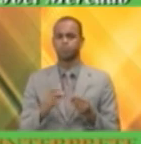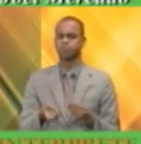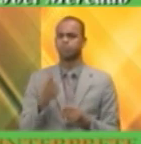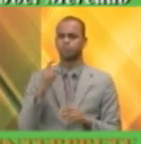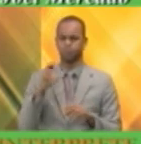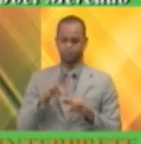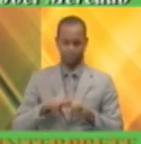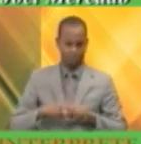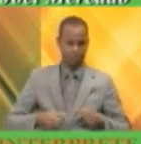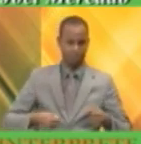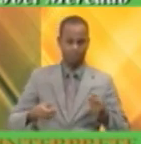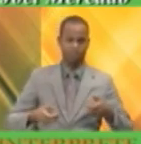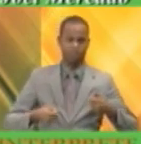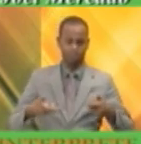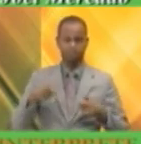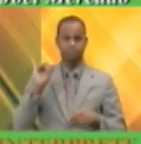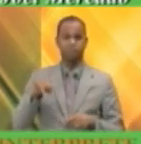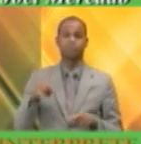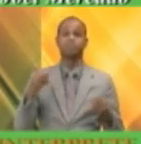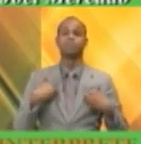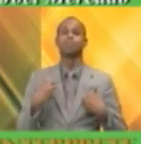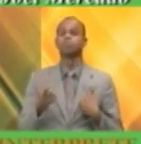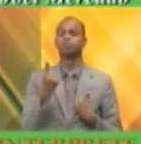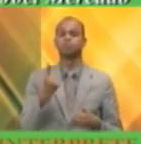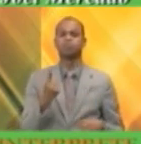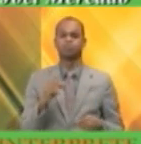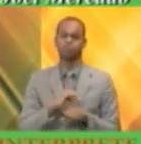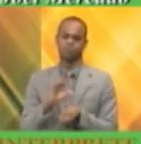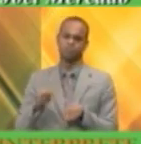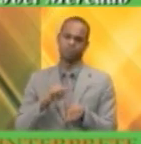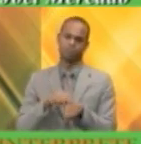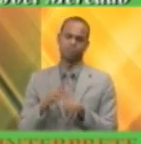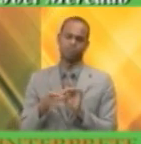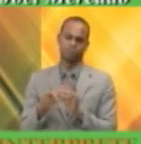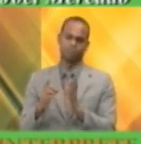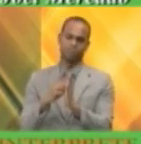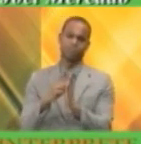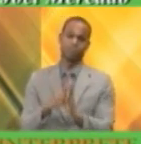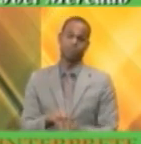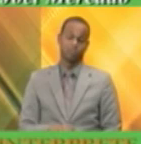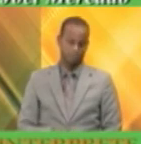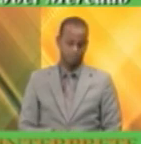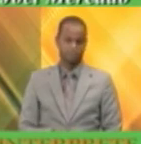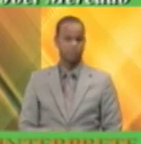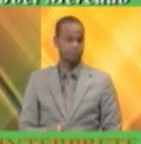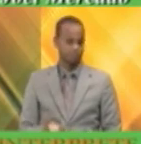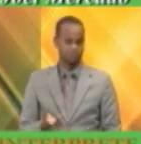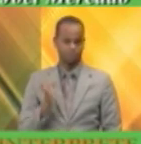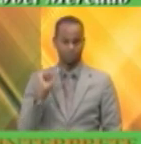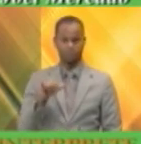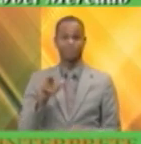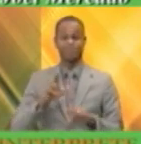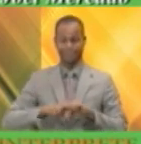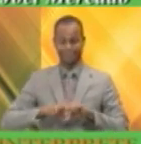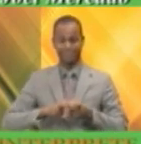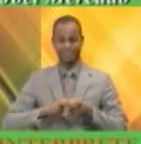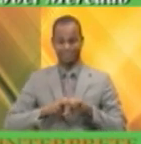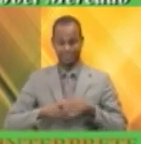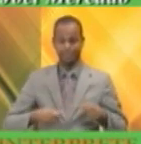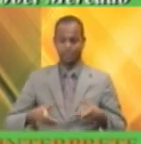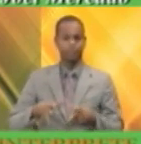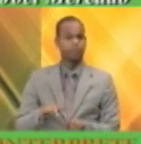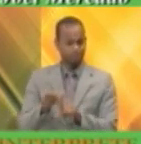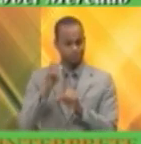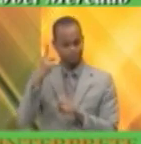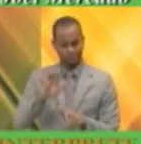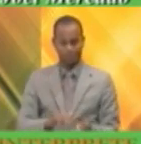silla que se ven ahí, aquí nada más la tiene el Consejo Nacional de Discapacidad. ¿El CONADI? Que son sillas precisamente para